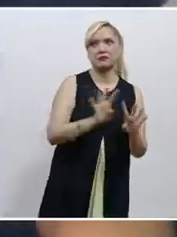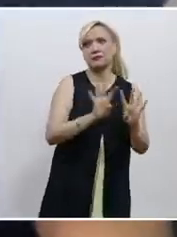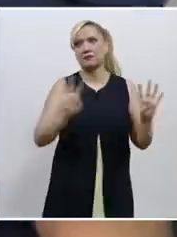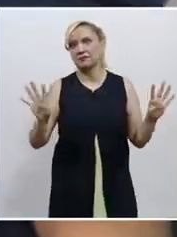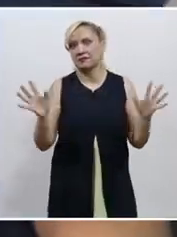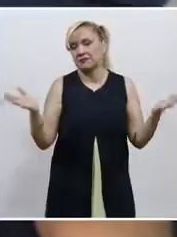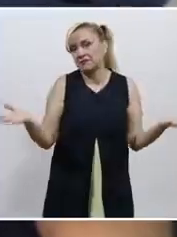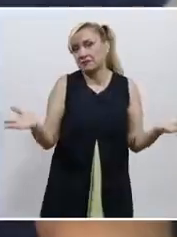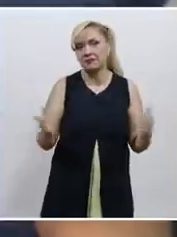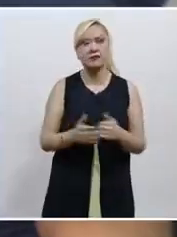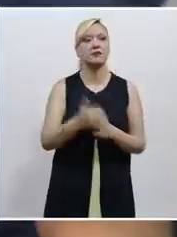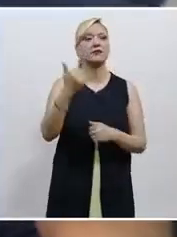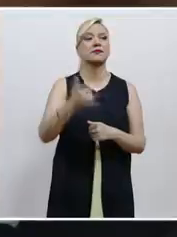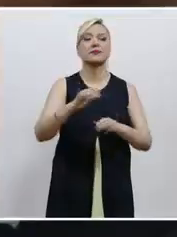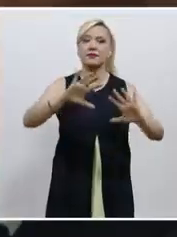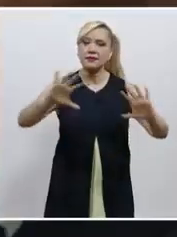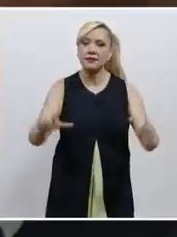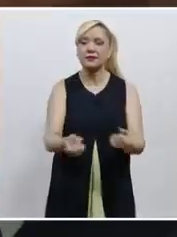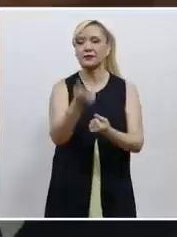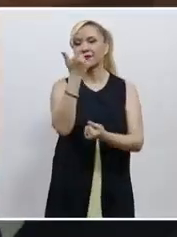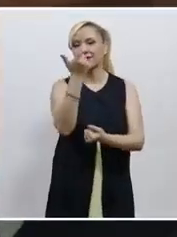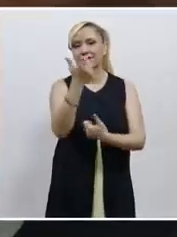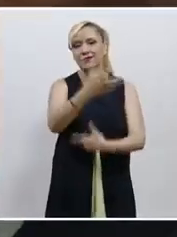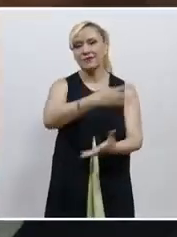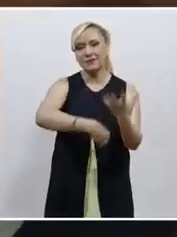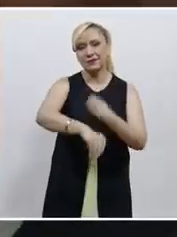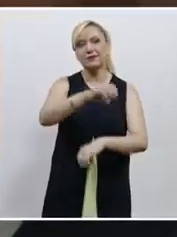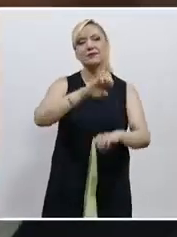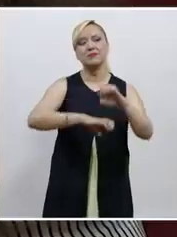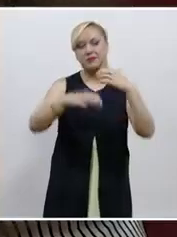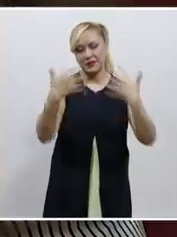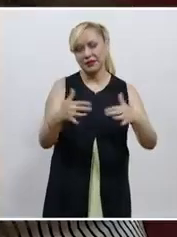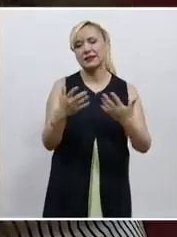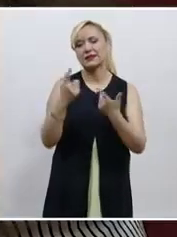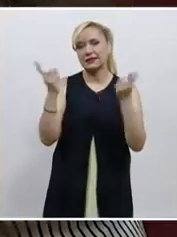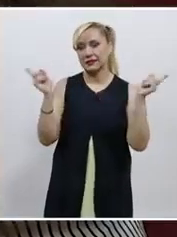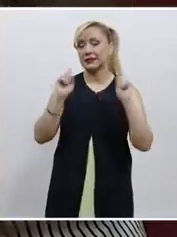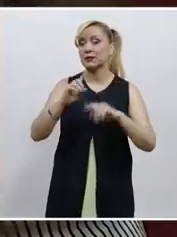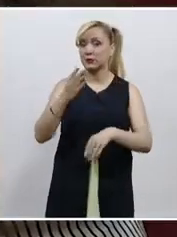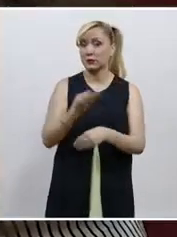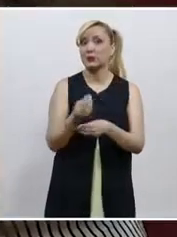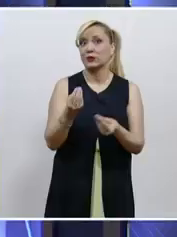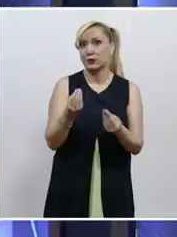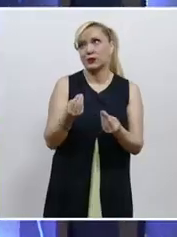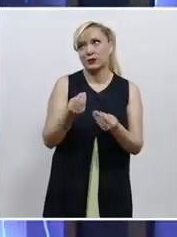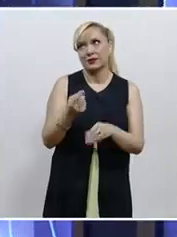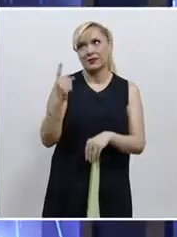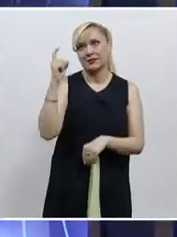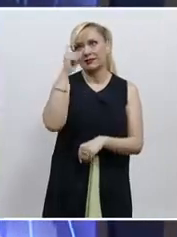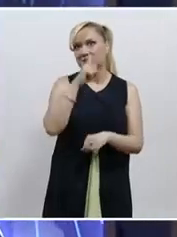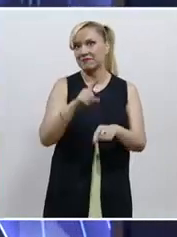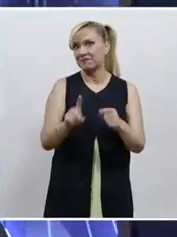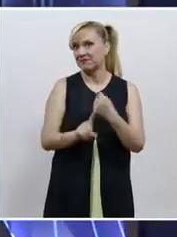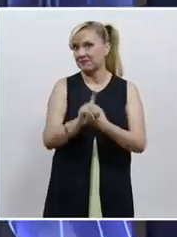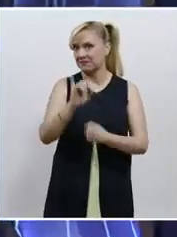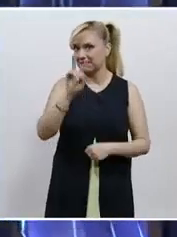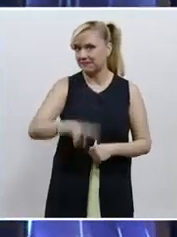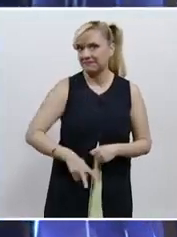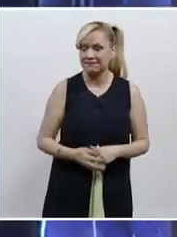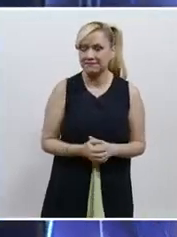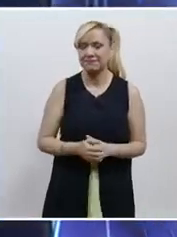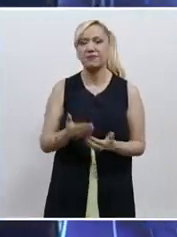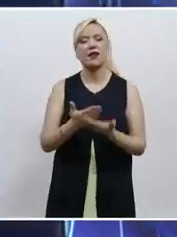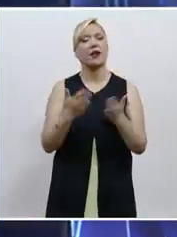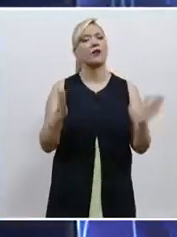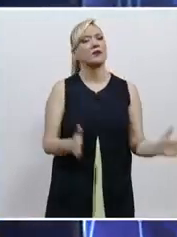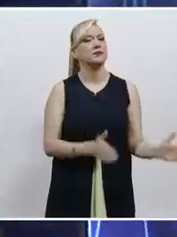de la unidad económica. Con información de Miguel Nila Cedillo, Poder Informativo. Y en asuntos de materia familiar,